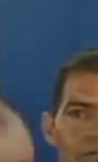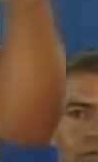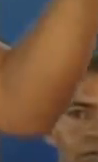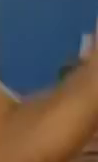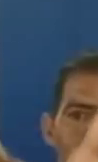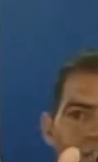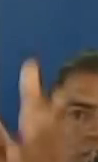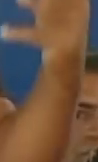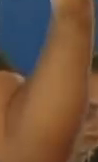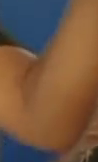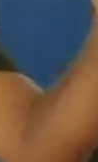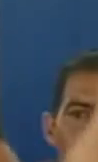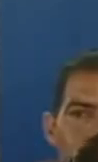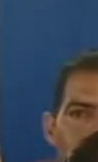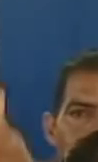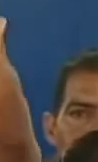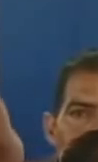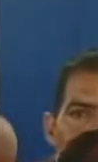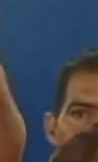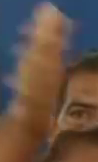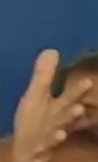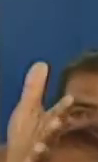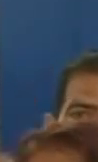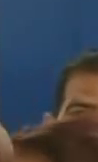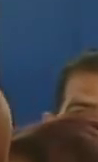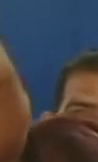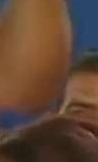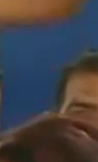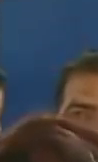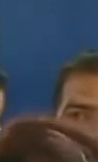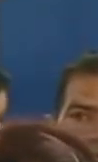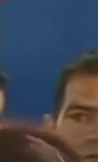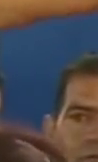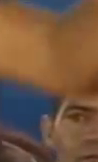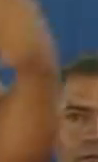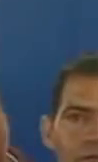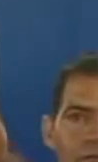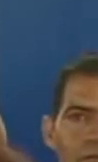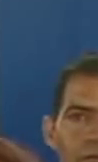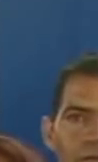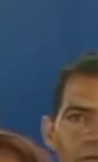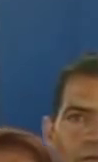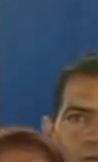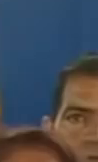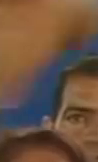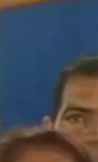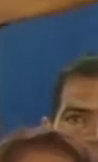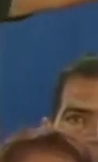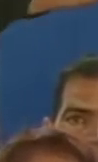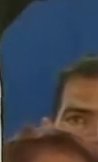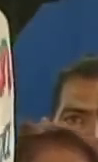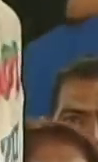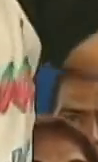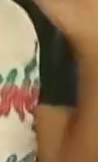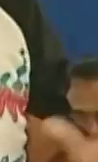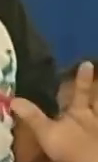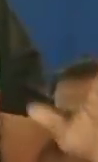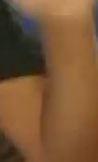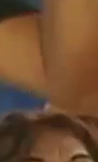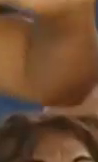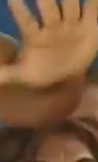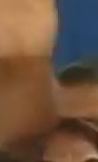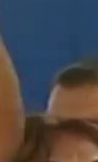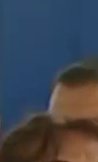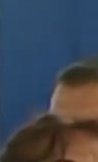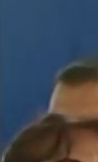Puerto Cruz, Puerto Maya y Chichiribichi. En un día, esos tres pueblos agarran 60, 100 toneladas de